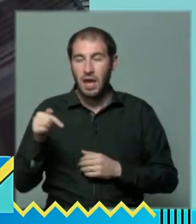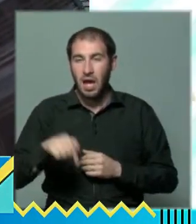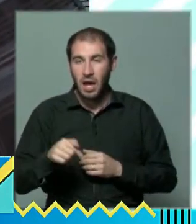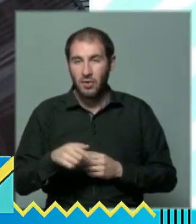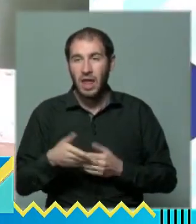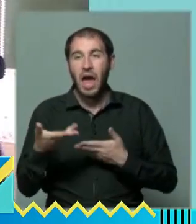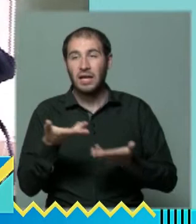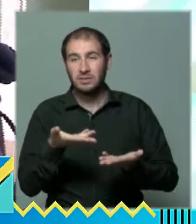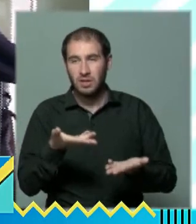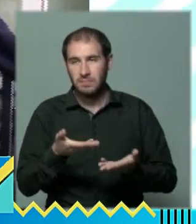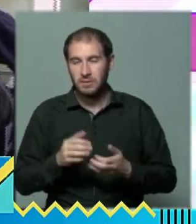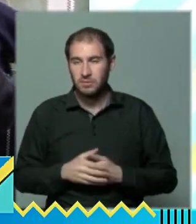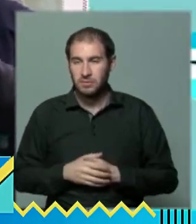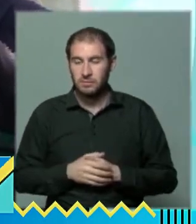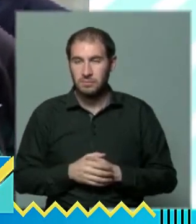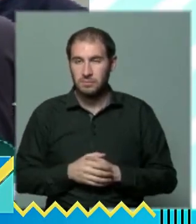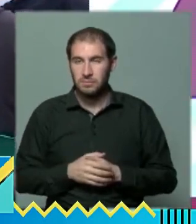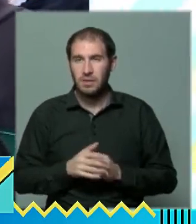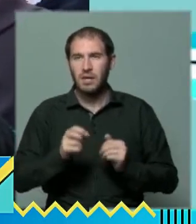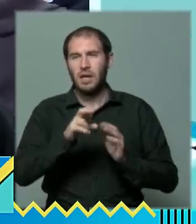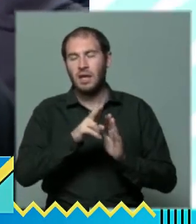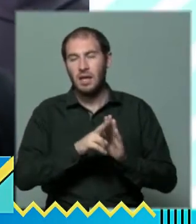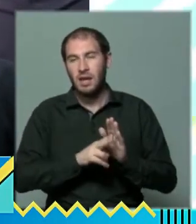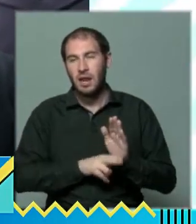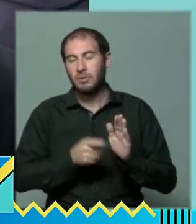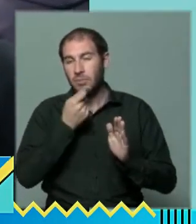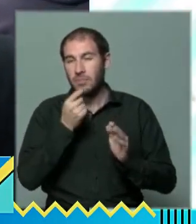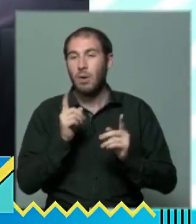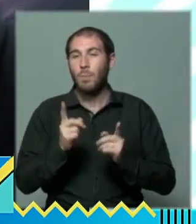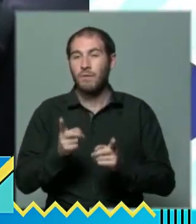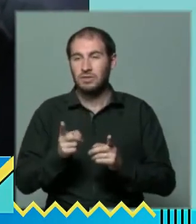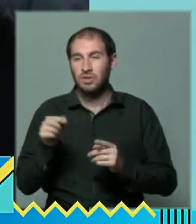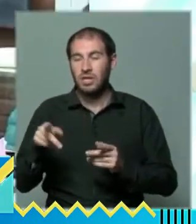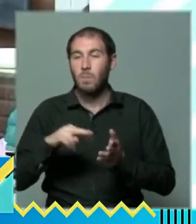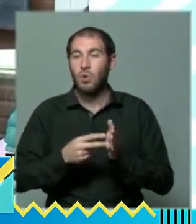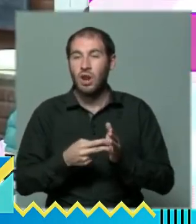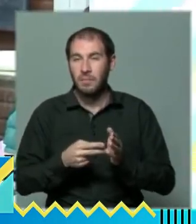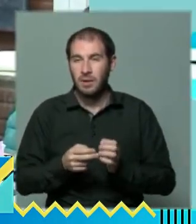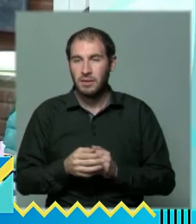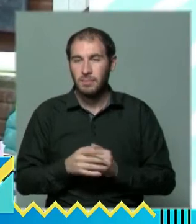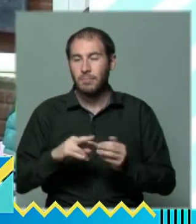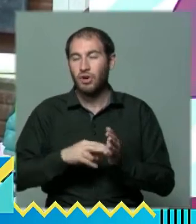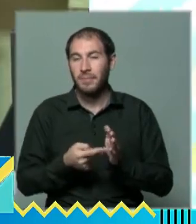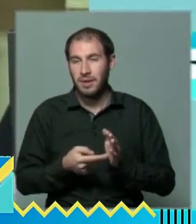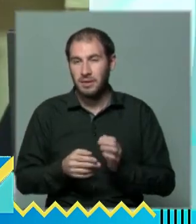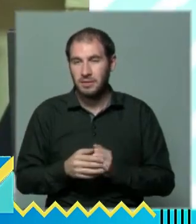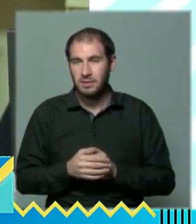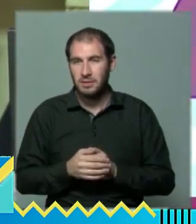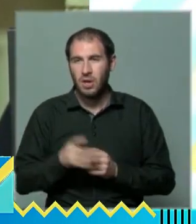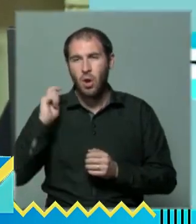un asesoramiento, es lo que se rige en caso de que el docente tenga algún tipo de problema que